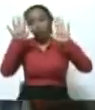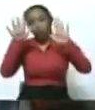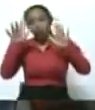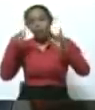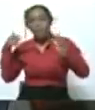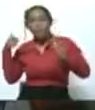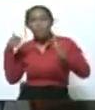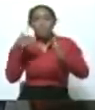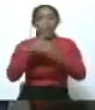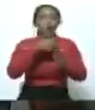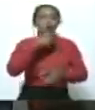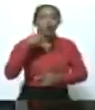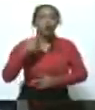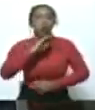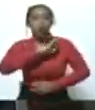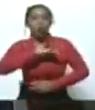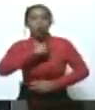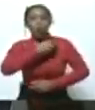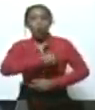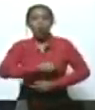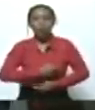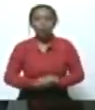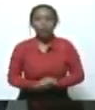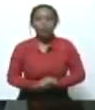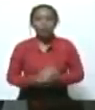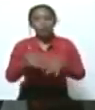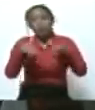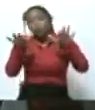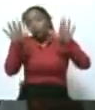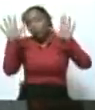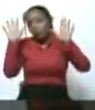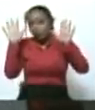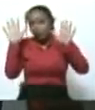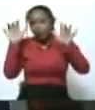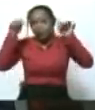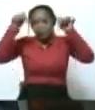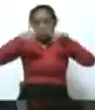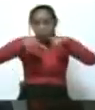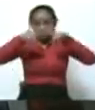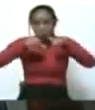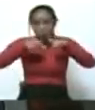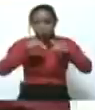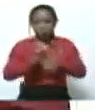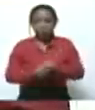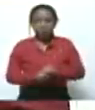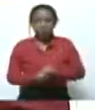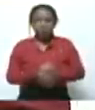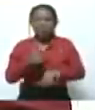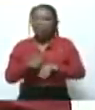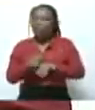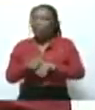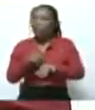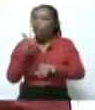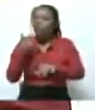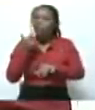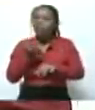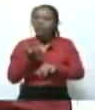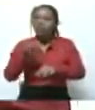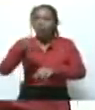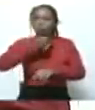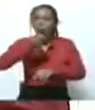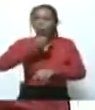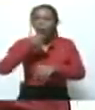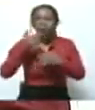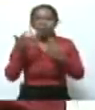ruso a Ucrania. Supuestamente sería para hoy. ¿A qué hora es eso? Pues, si estamos en rueda de prensa,